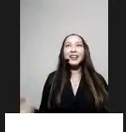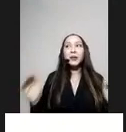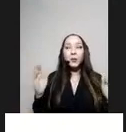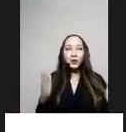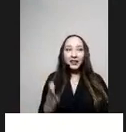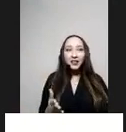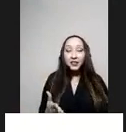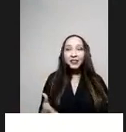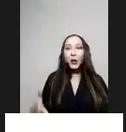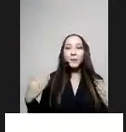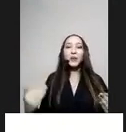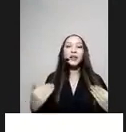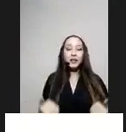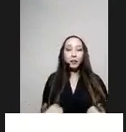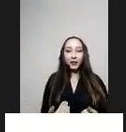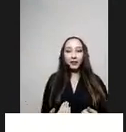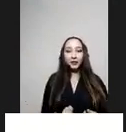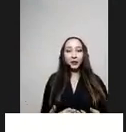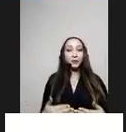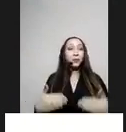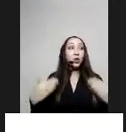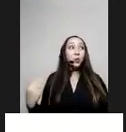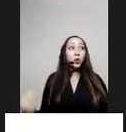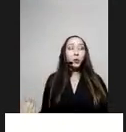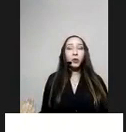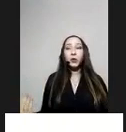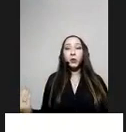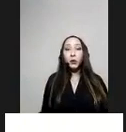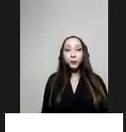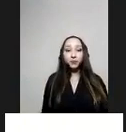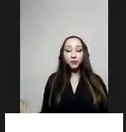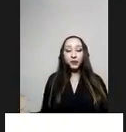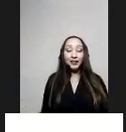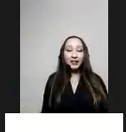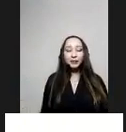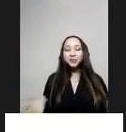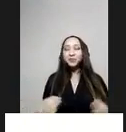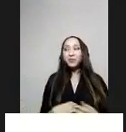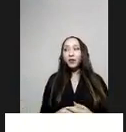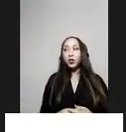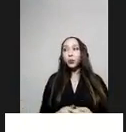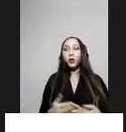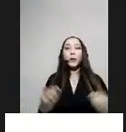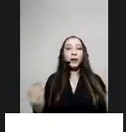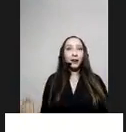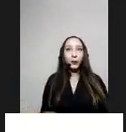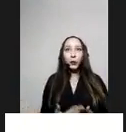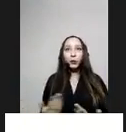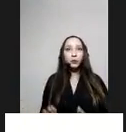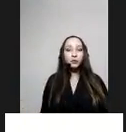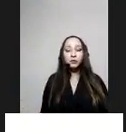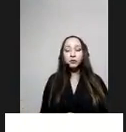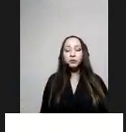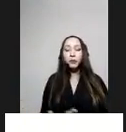trata de, como dice la definición, vivir el tiempo presente. ¿Cómo lo puedo hacer? Yo puedo apartar